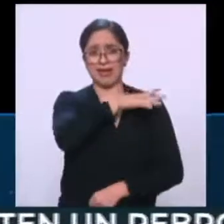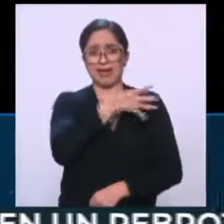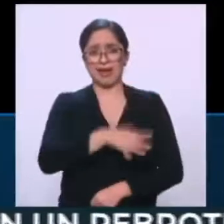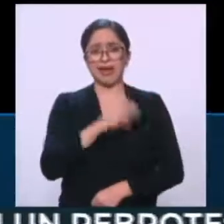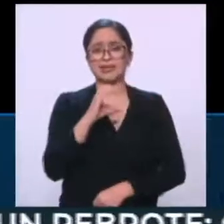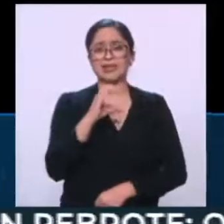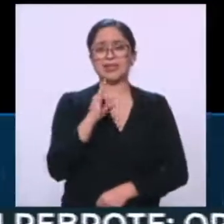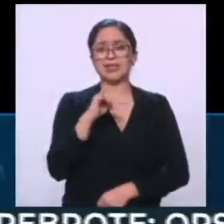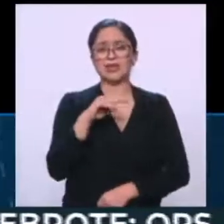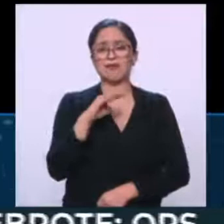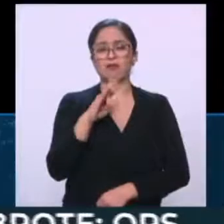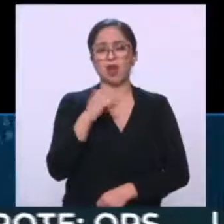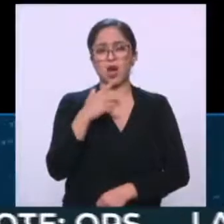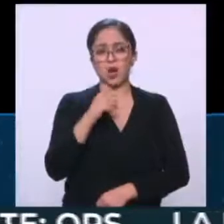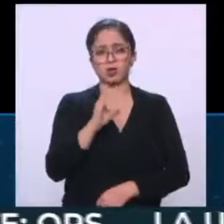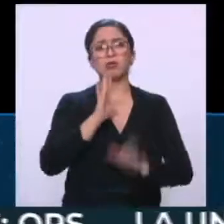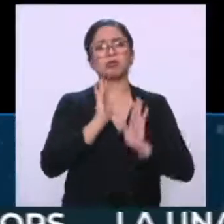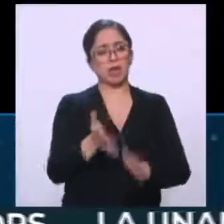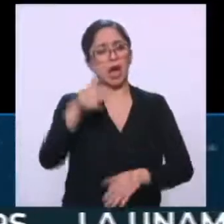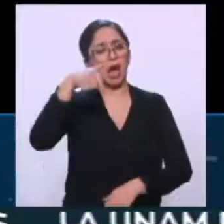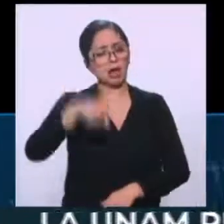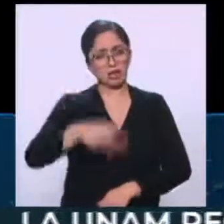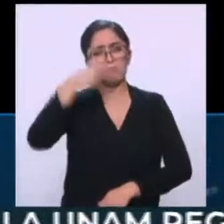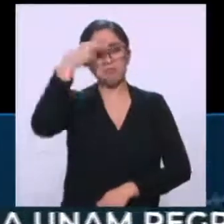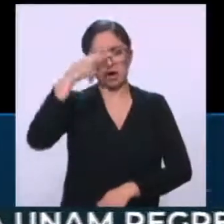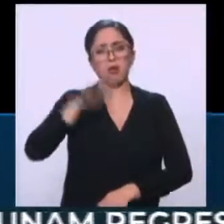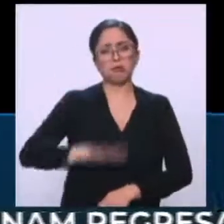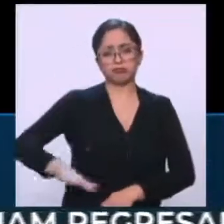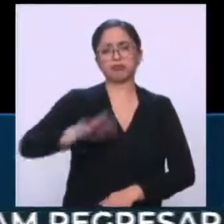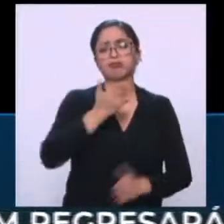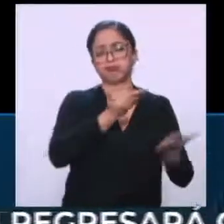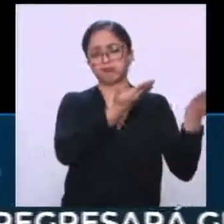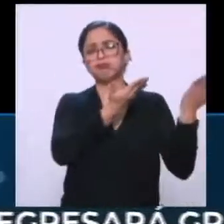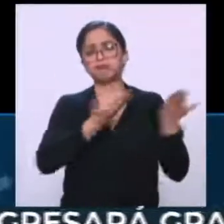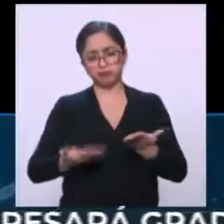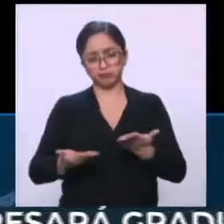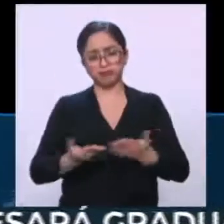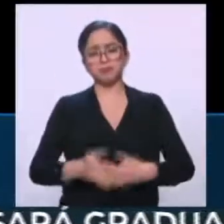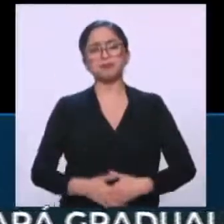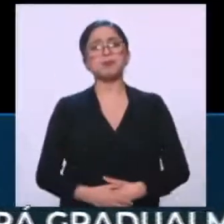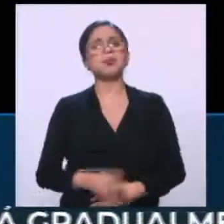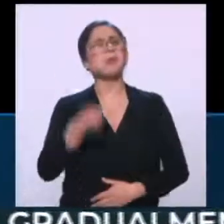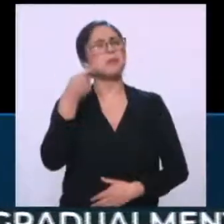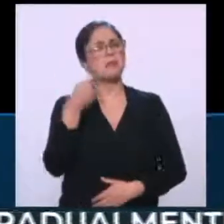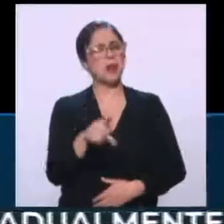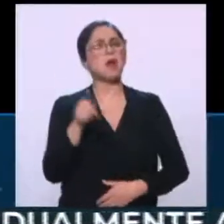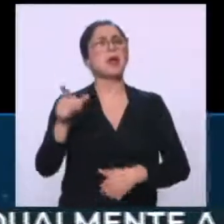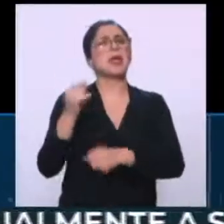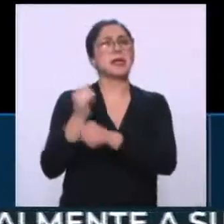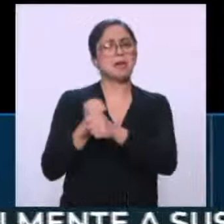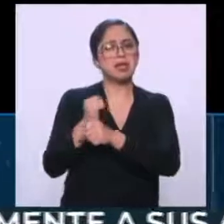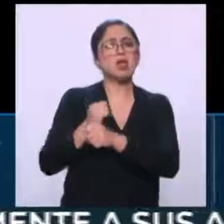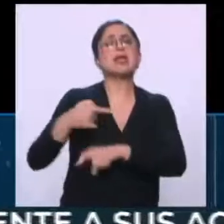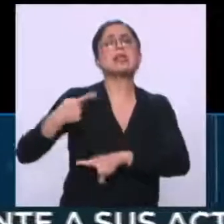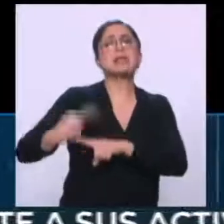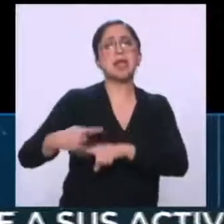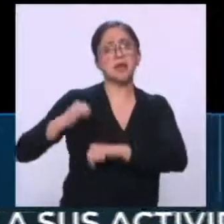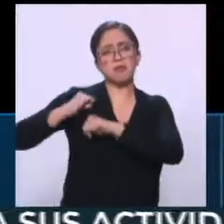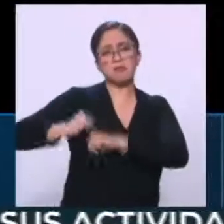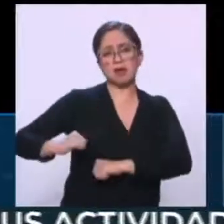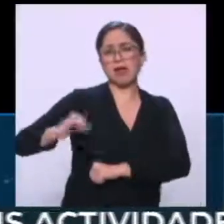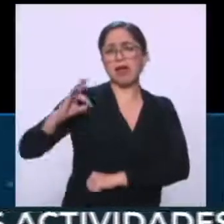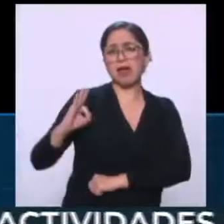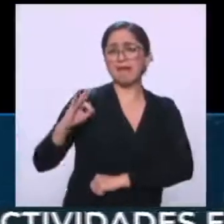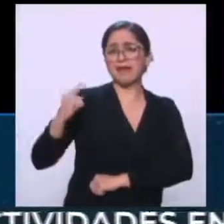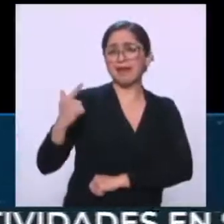respecto a eso que dice, sí, es muy importante esta investigación que va a tomar en estos momentos la FGR,